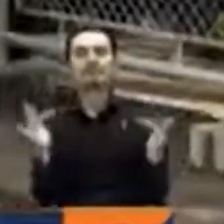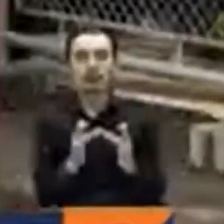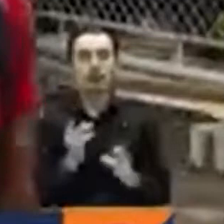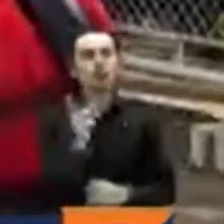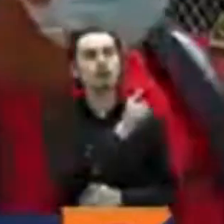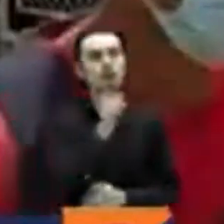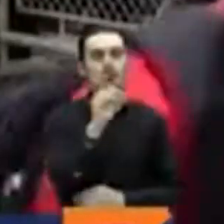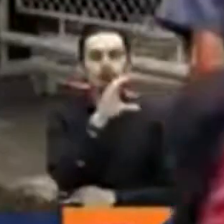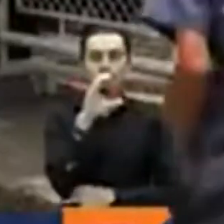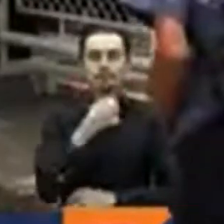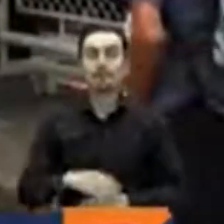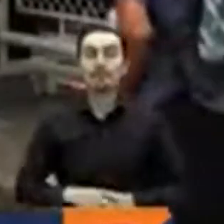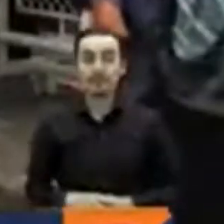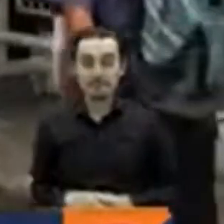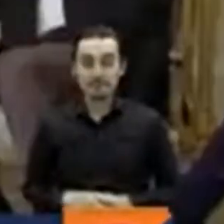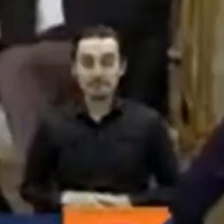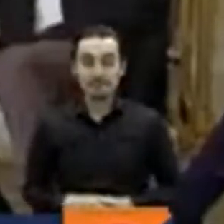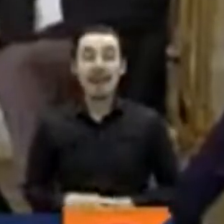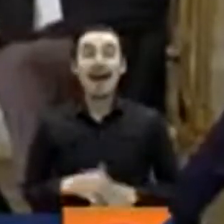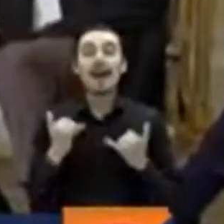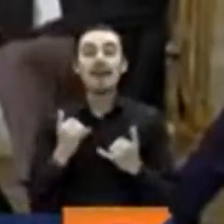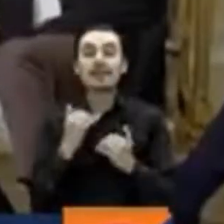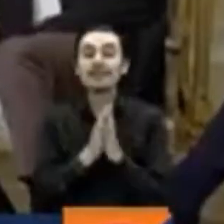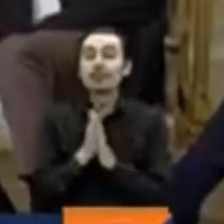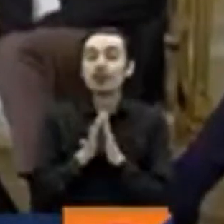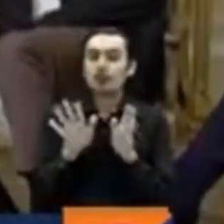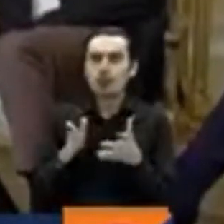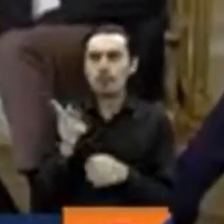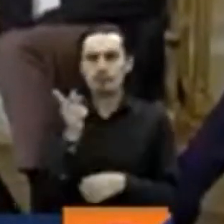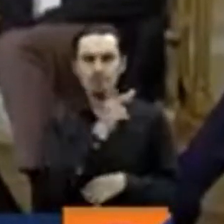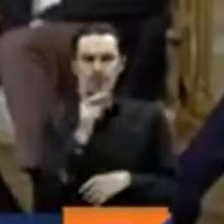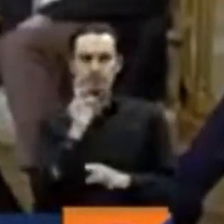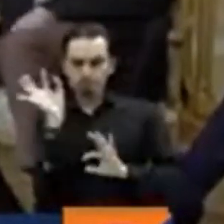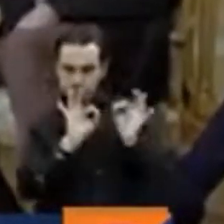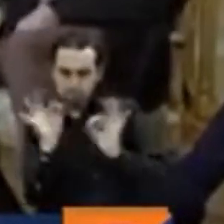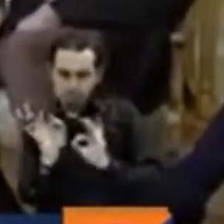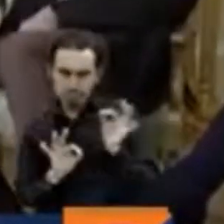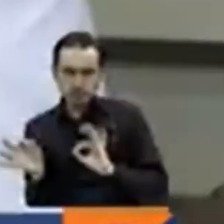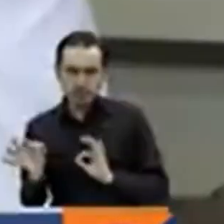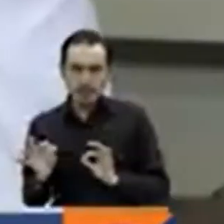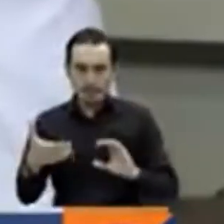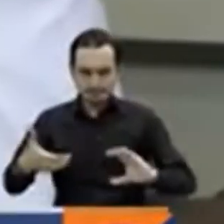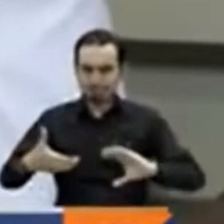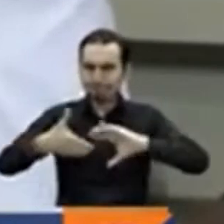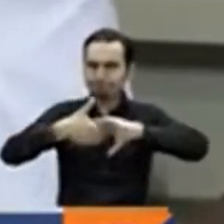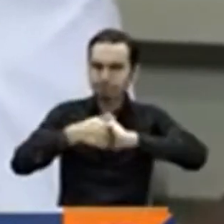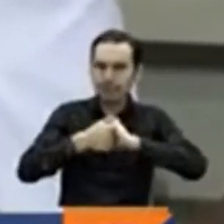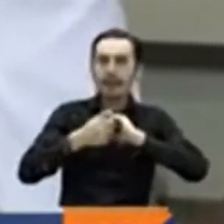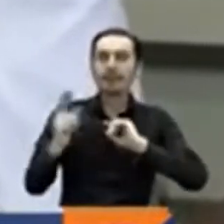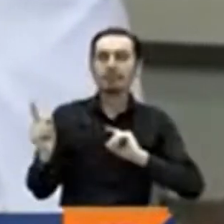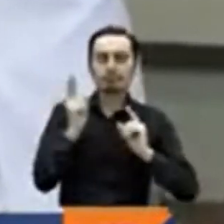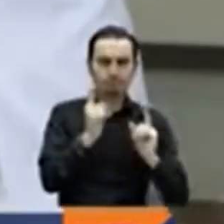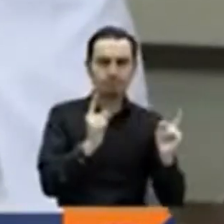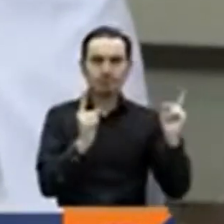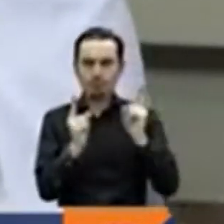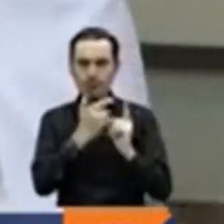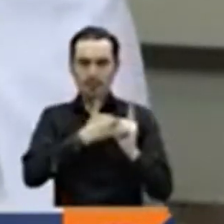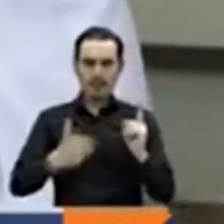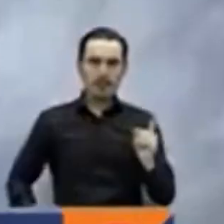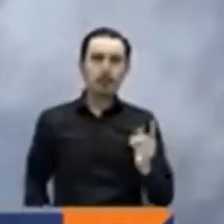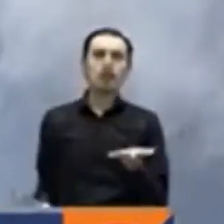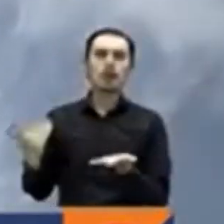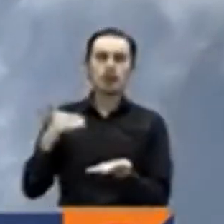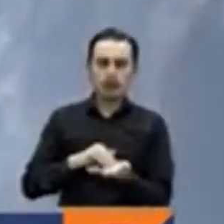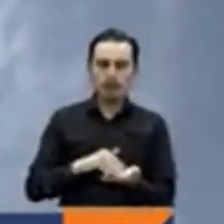estas naciones. La expectativa está ahora en si serán coordenadas del estrechón de manos de Petro y Maduro y con ello la retoma de